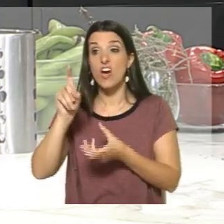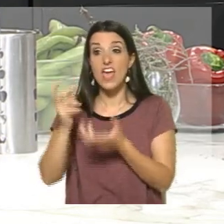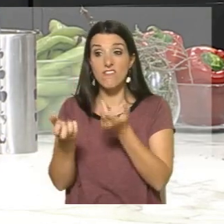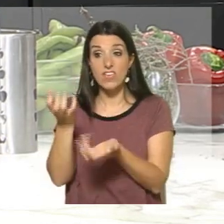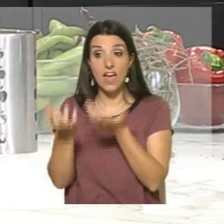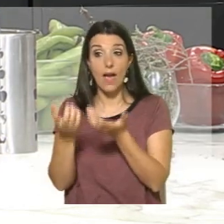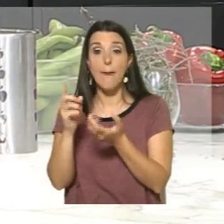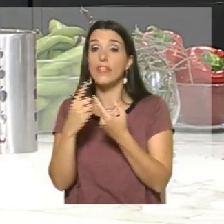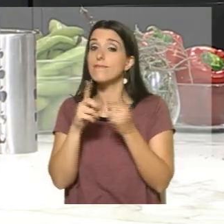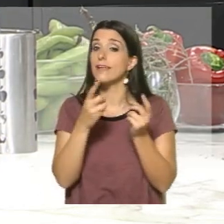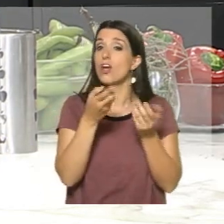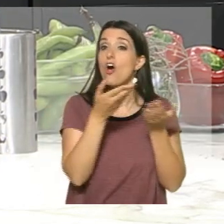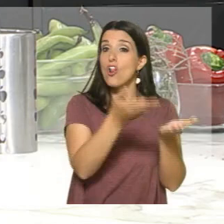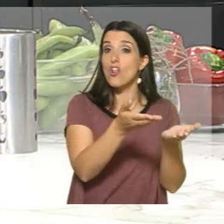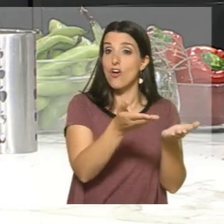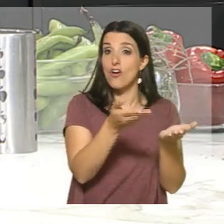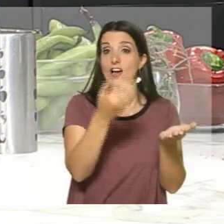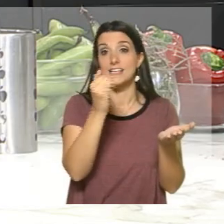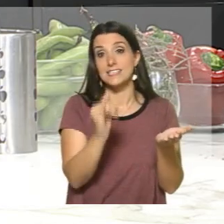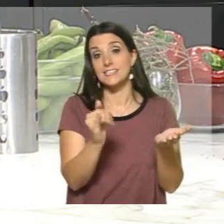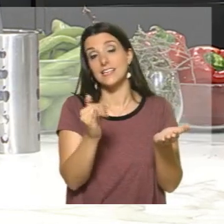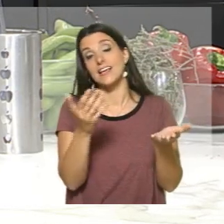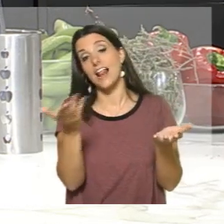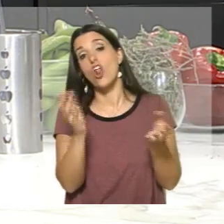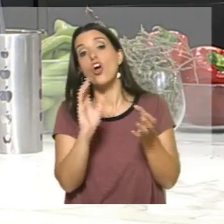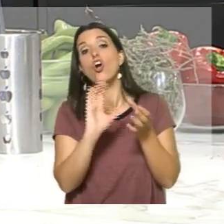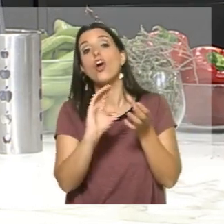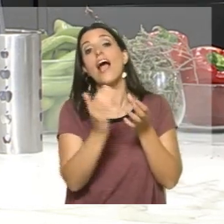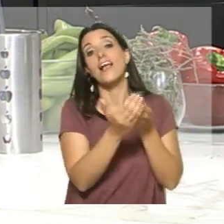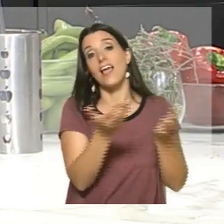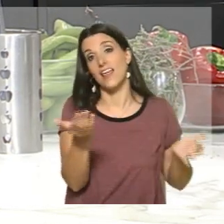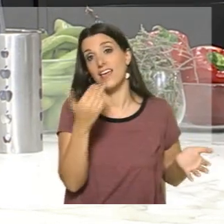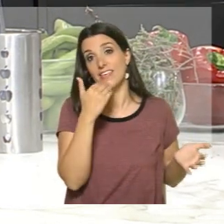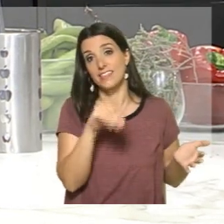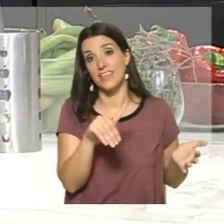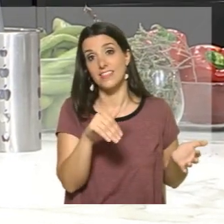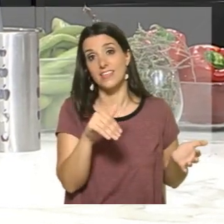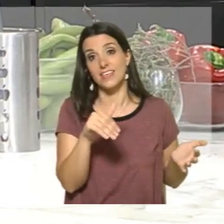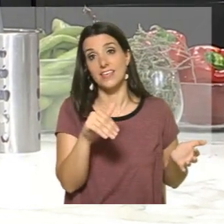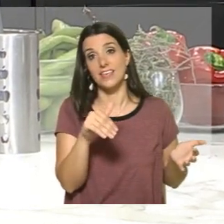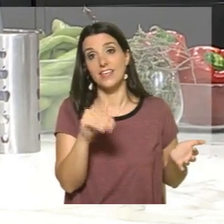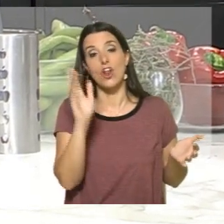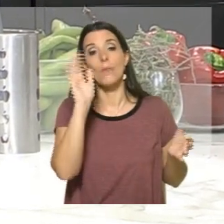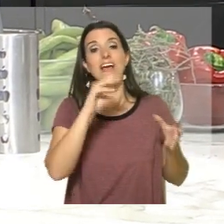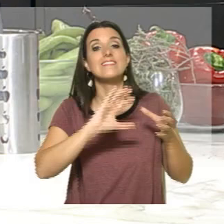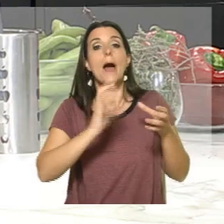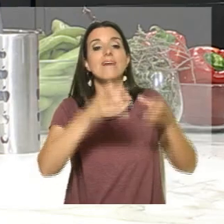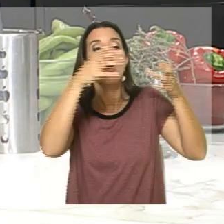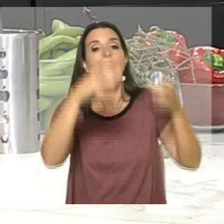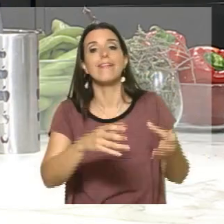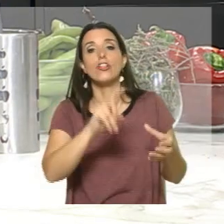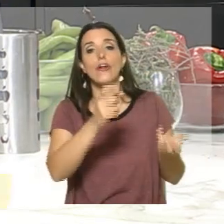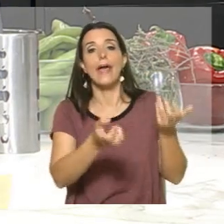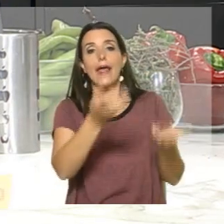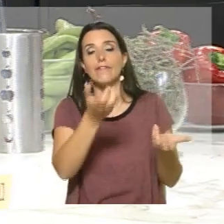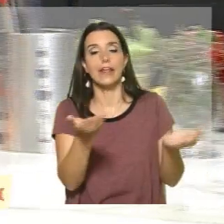entero, no te voy a decir. Pues la papa siempre recomiendo hervirla entera. Con cáscara, sí. No te voy a decir, metete un zapallo entero dentro de una olla, pues. Posiblemente que en casa